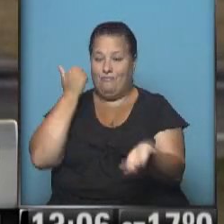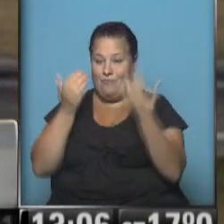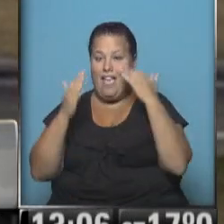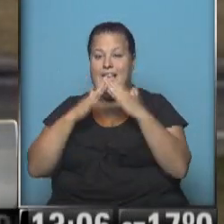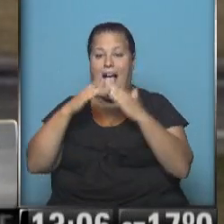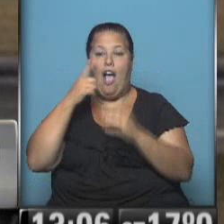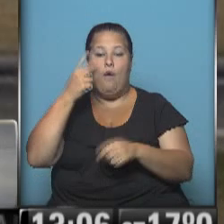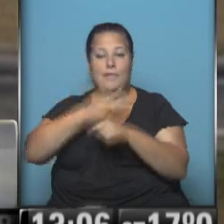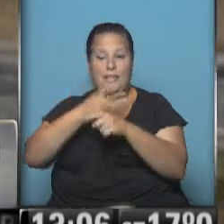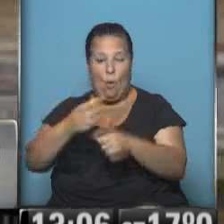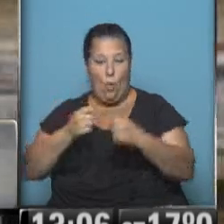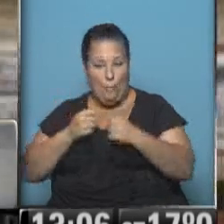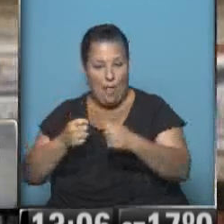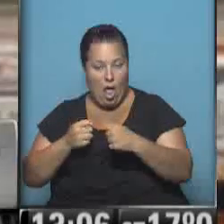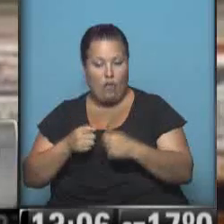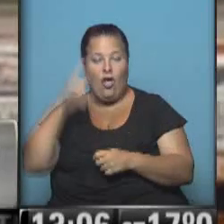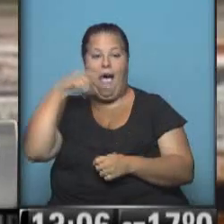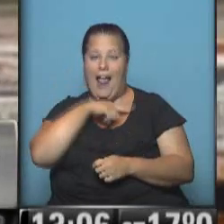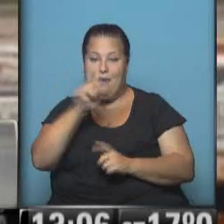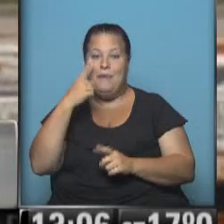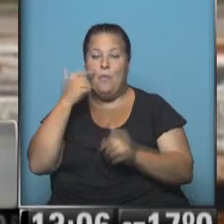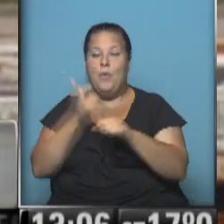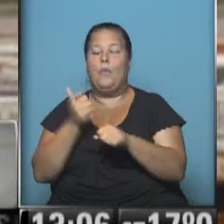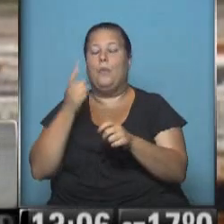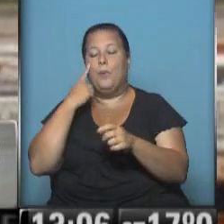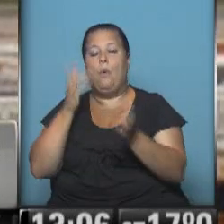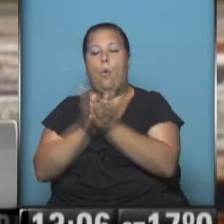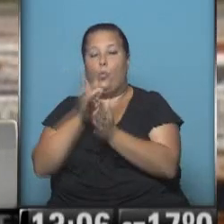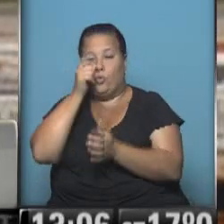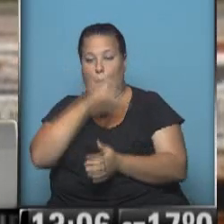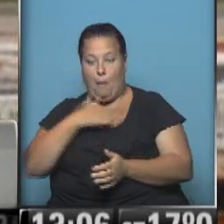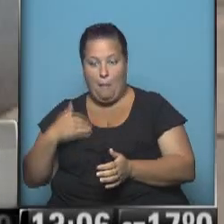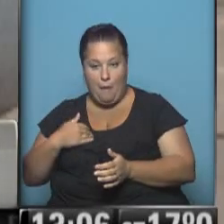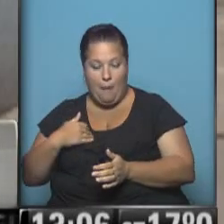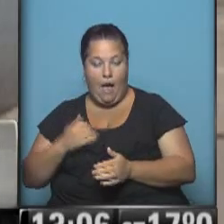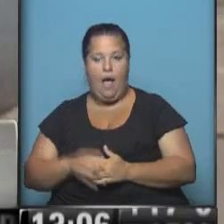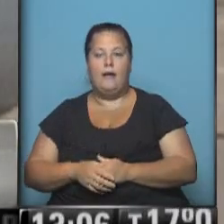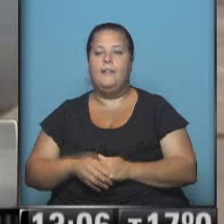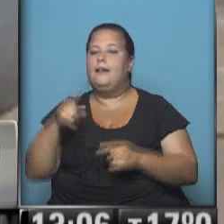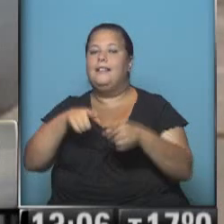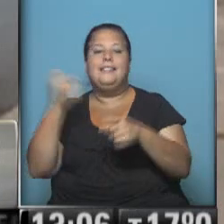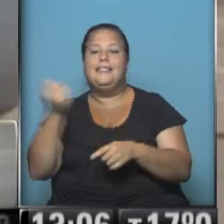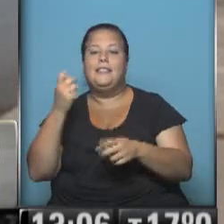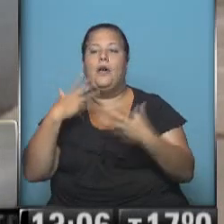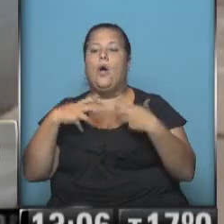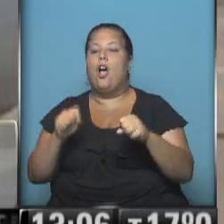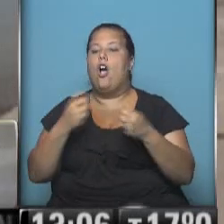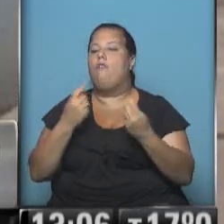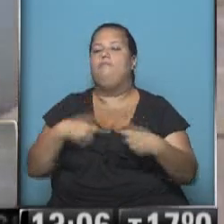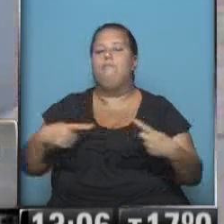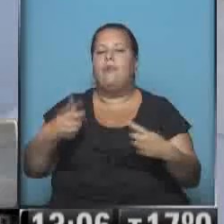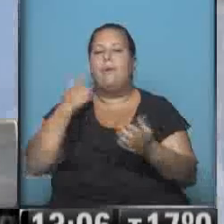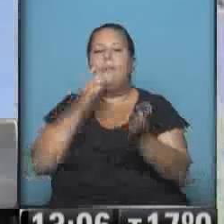vivienda del copiloto en Alemania, donde vivía junto con sus padres, tiene como objetivo encontrar algún tipo